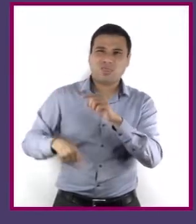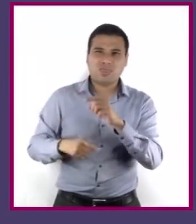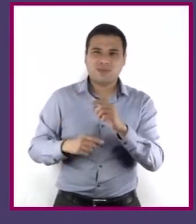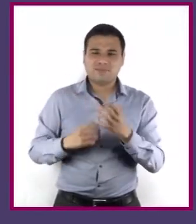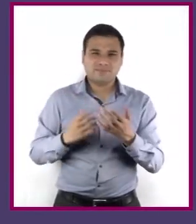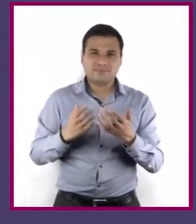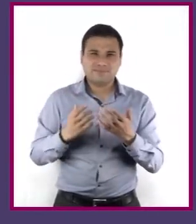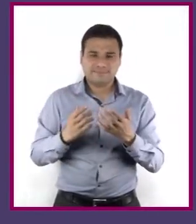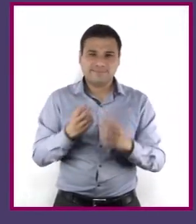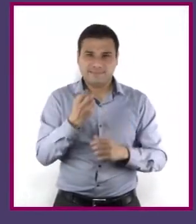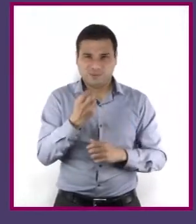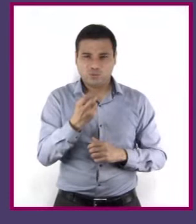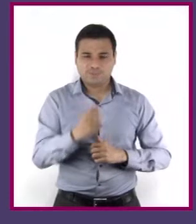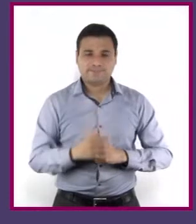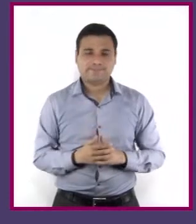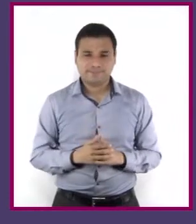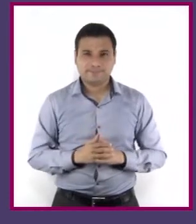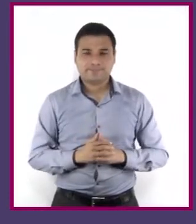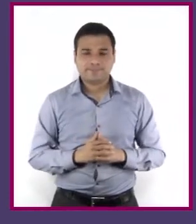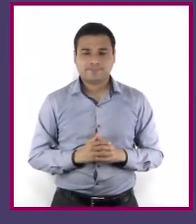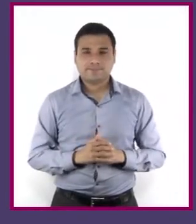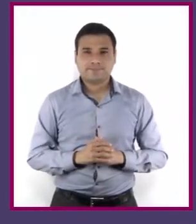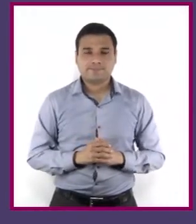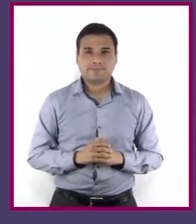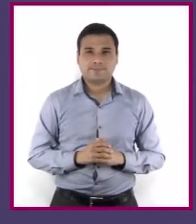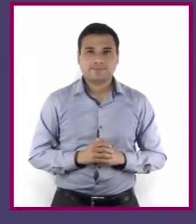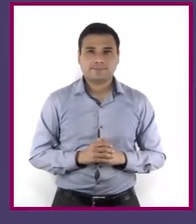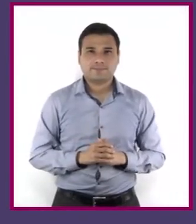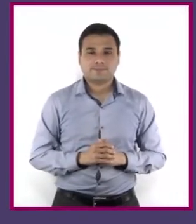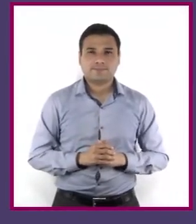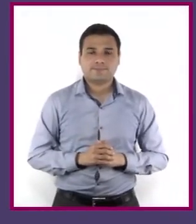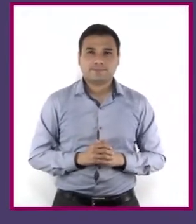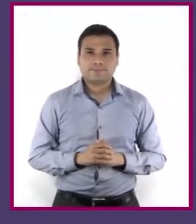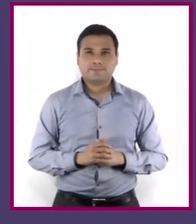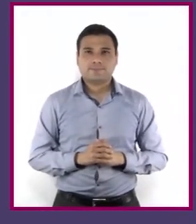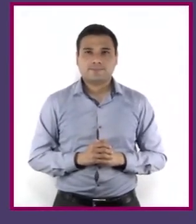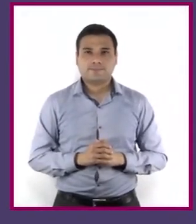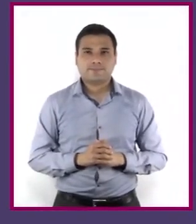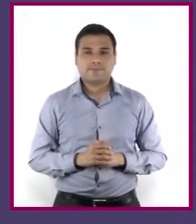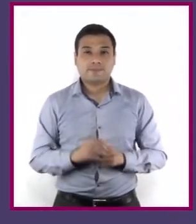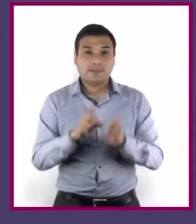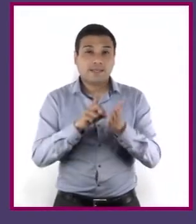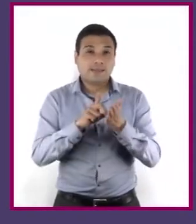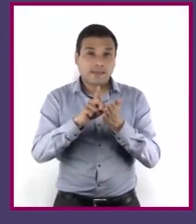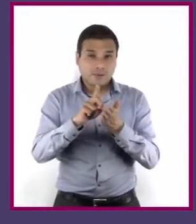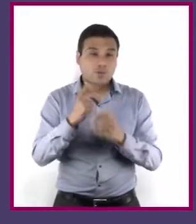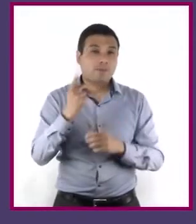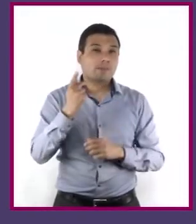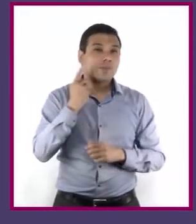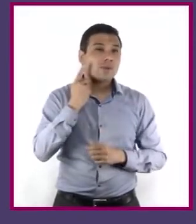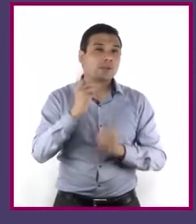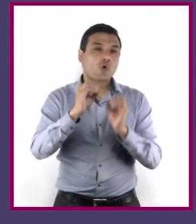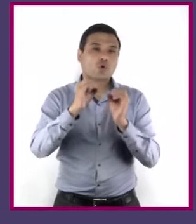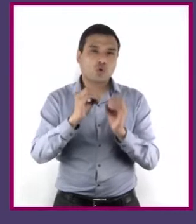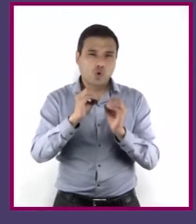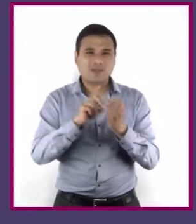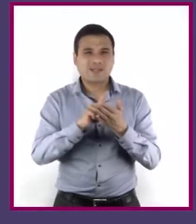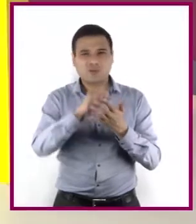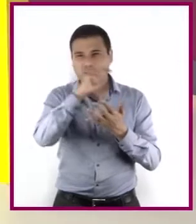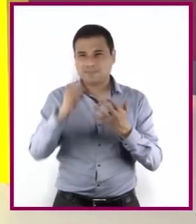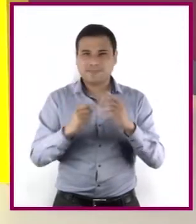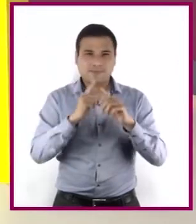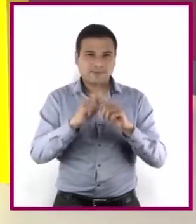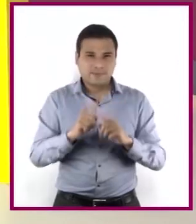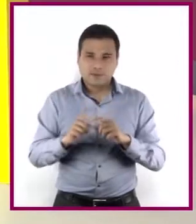o ejercicio de los derechos políticos o de las prerrogativas inherentes a un cargo